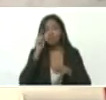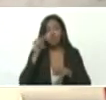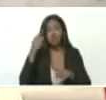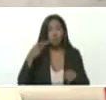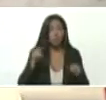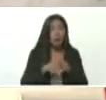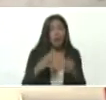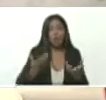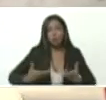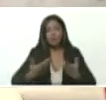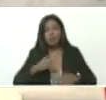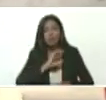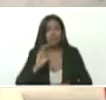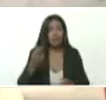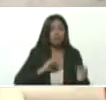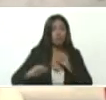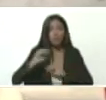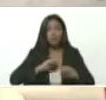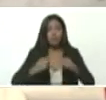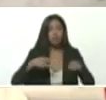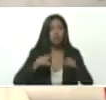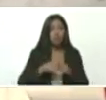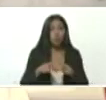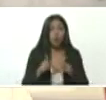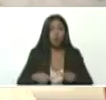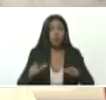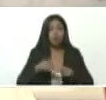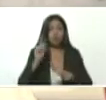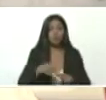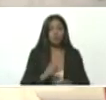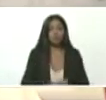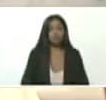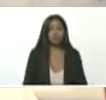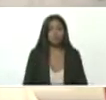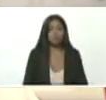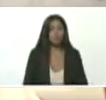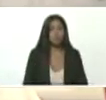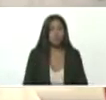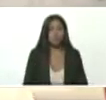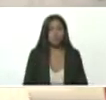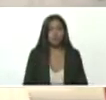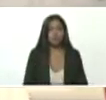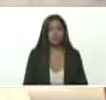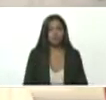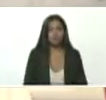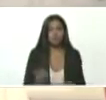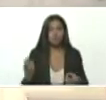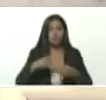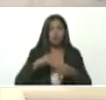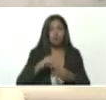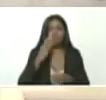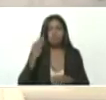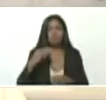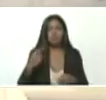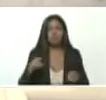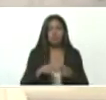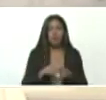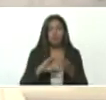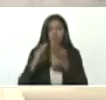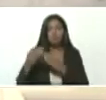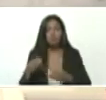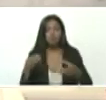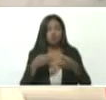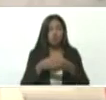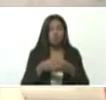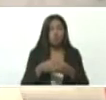las cocineras de la patria en el movimiento Fernanda Bolaña, que han estado, pues, incorporados, los jóvenes de la organización